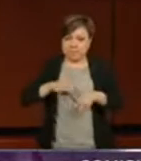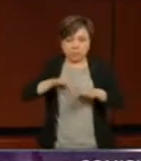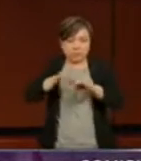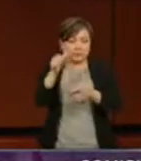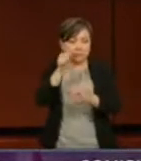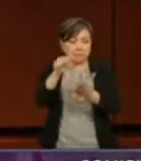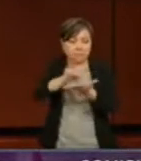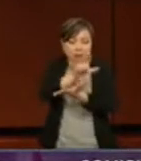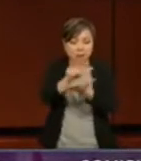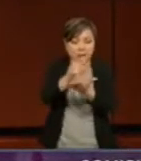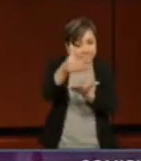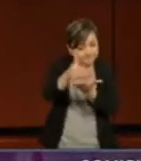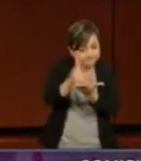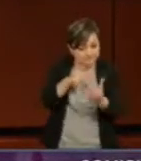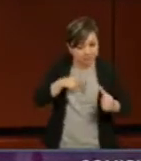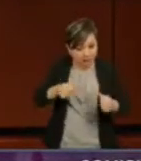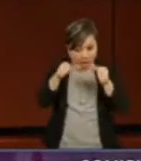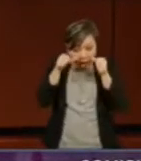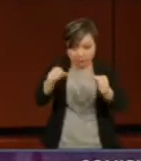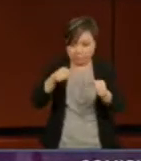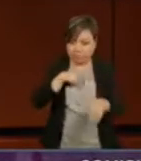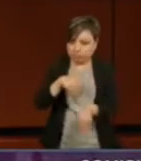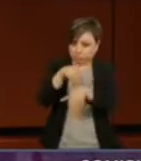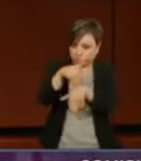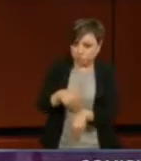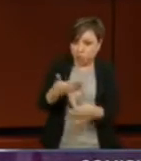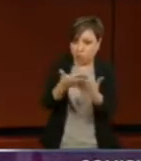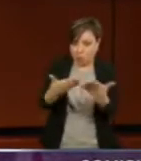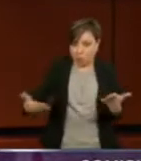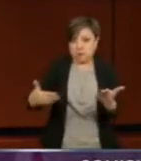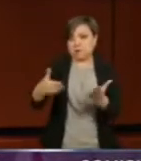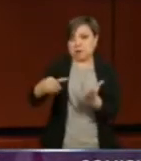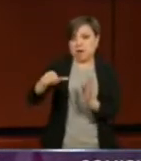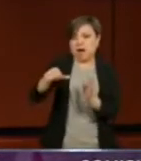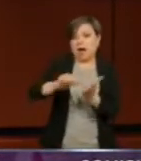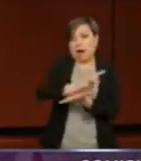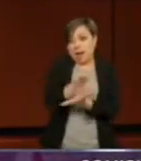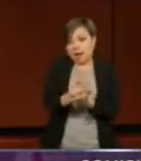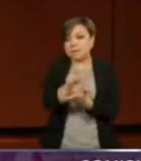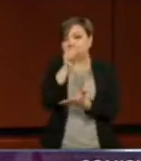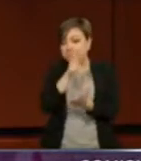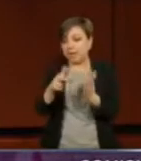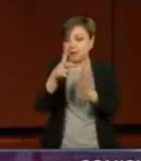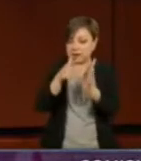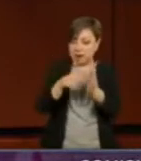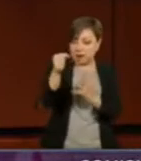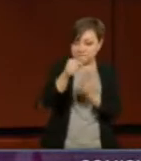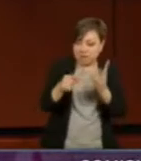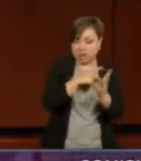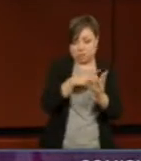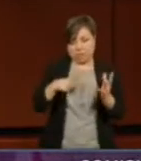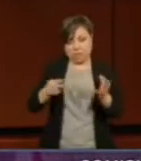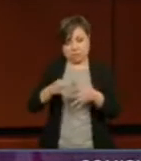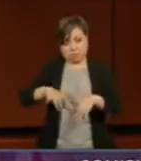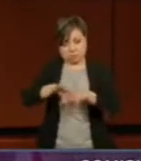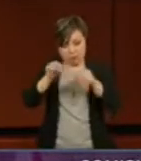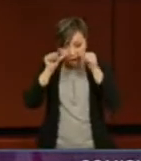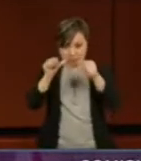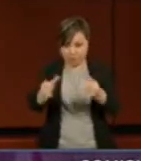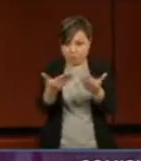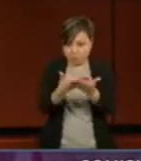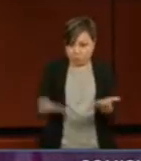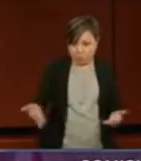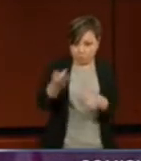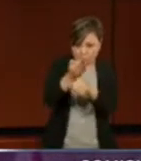ley y el proceso que marca nuestro marco normativo interno. En este sentido, consideramos que